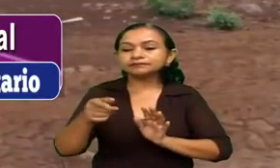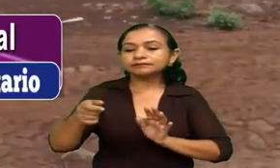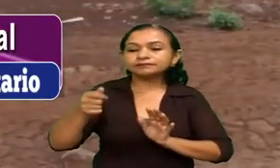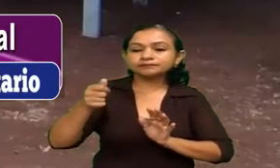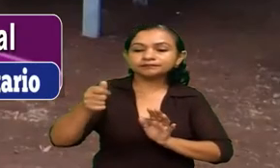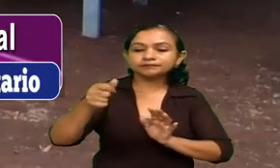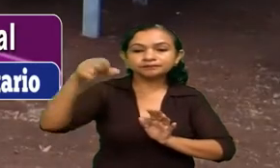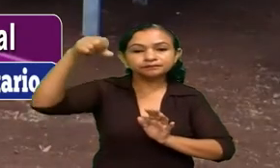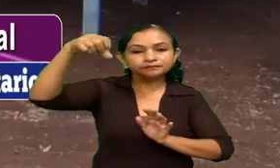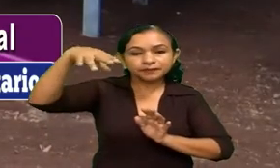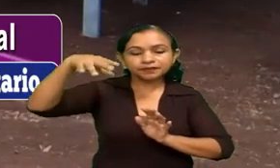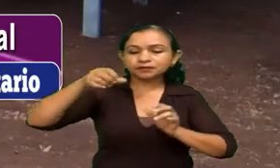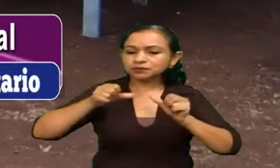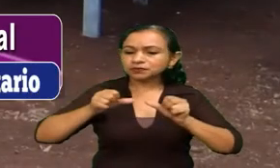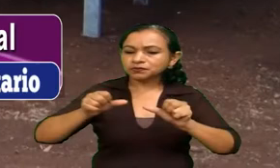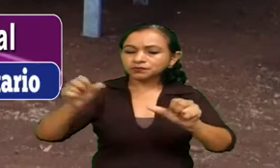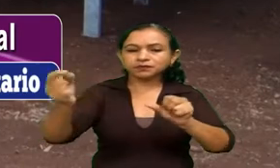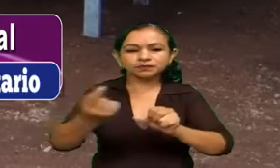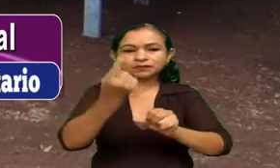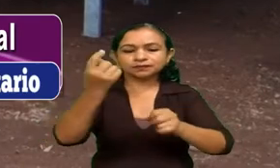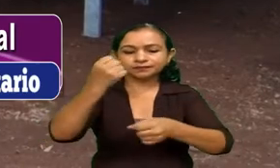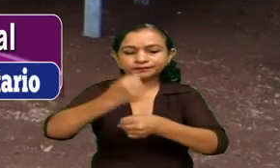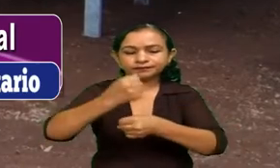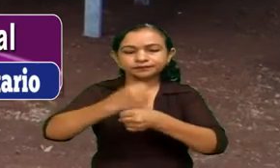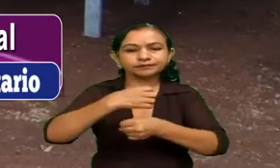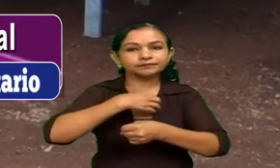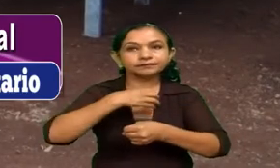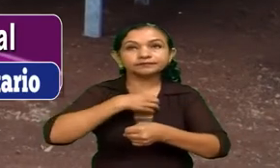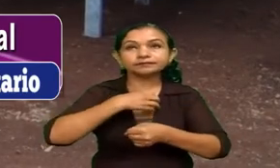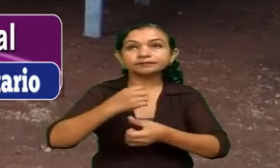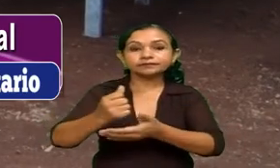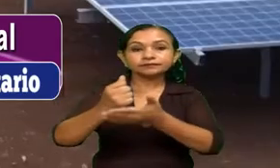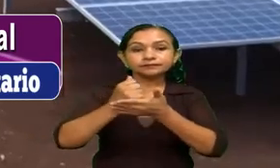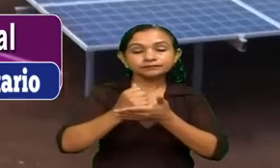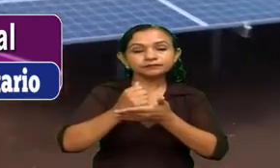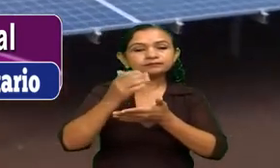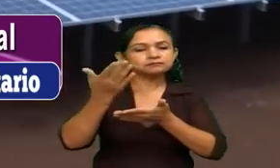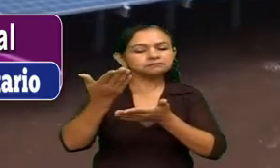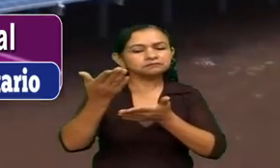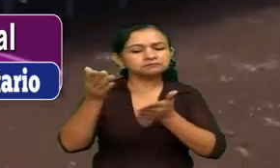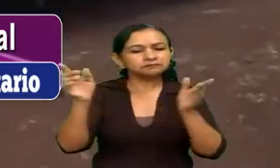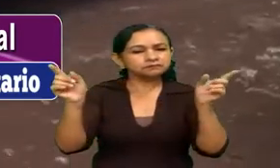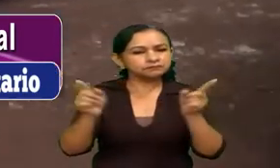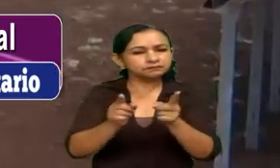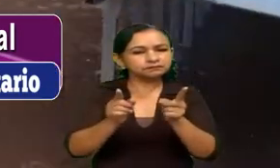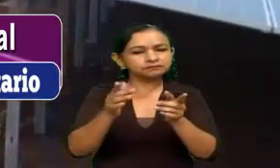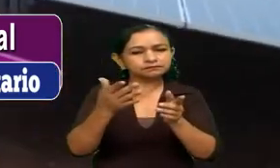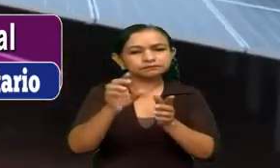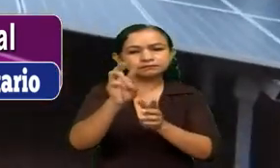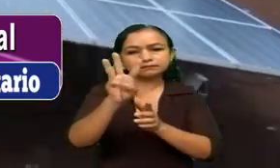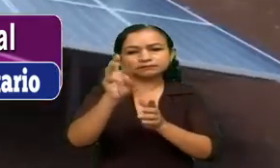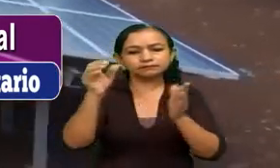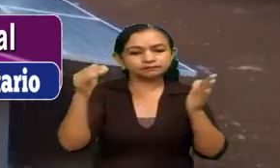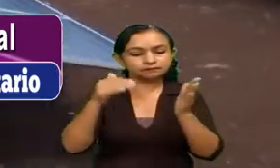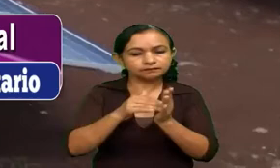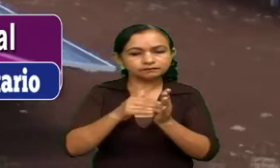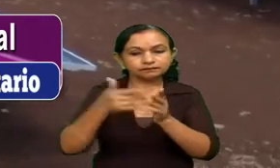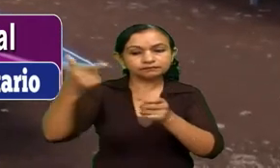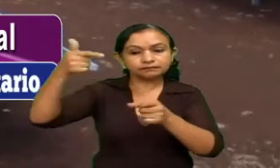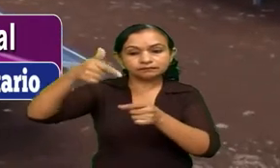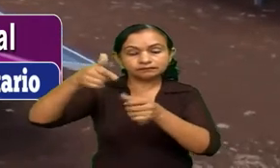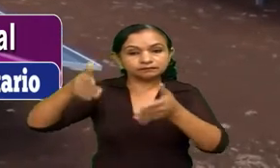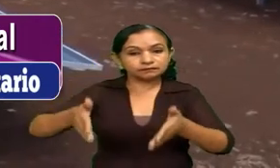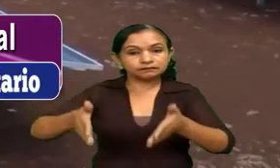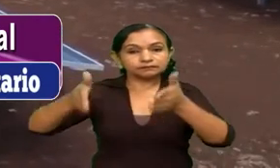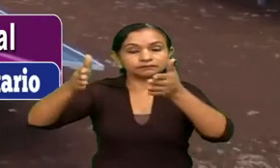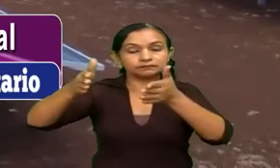queda trabajando por sí solo. Eso nos permite una reducción de aproximadamente 30.000 galones, ¿verdad?